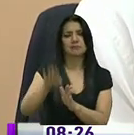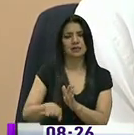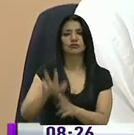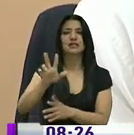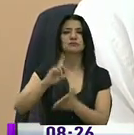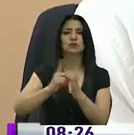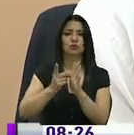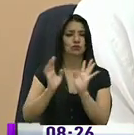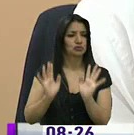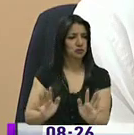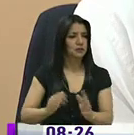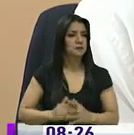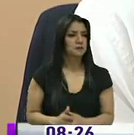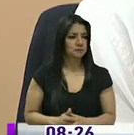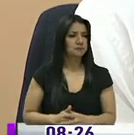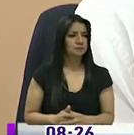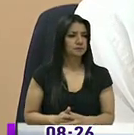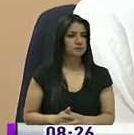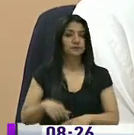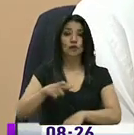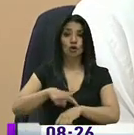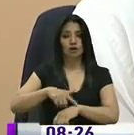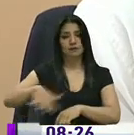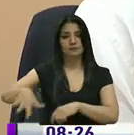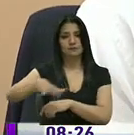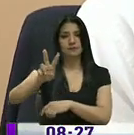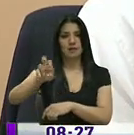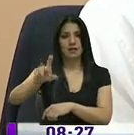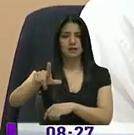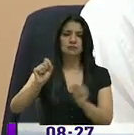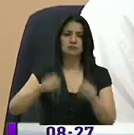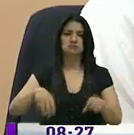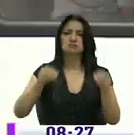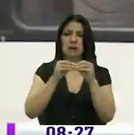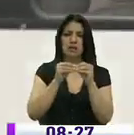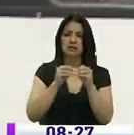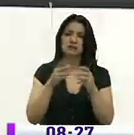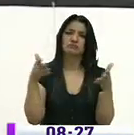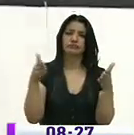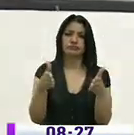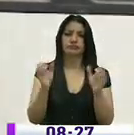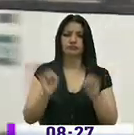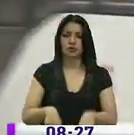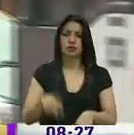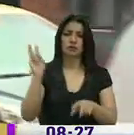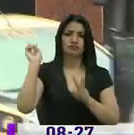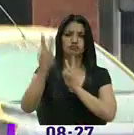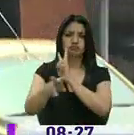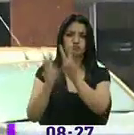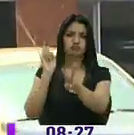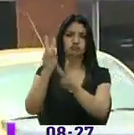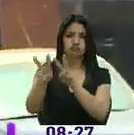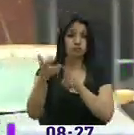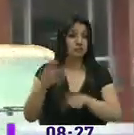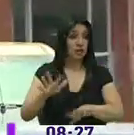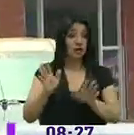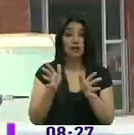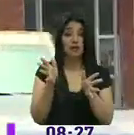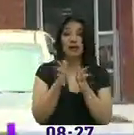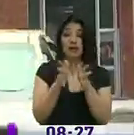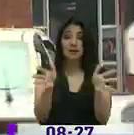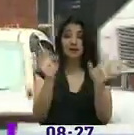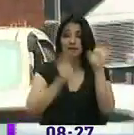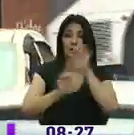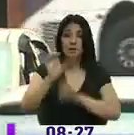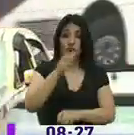con esta flota que se incorporan a lavalle tendríamos mayor capacidad de cobertura una medida que según la evaluación general que realiza